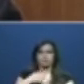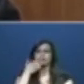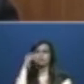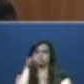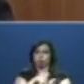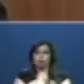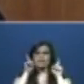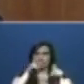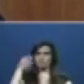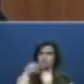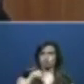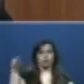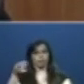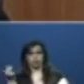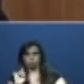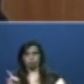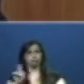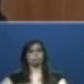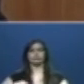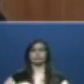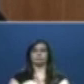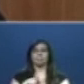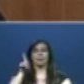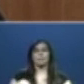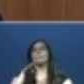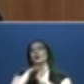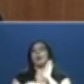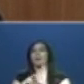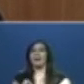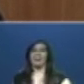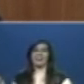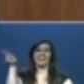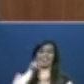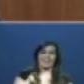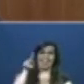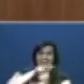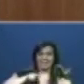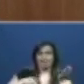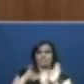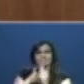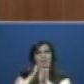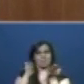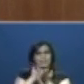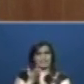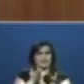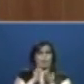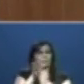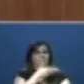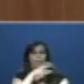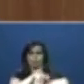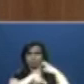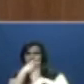y no obligatorias que hemos mantenido en su totalidad y el programa releo de reutilización de libros de texto que hemos implantado ya en 58